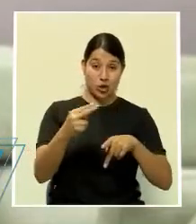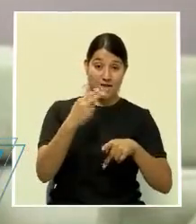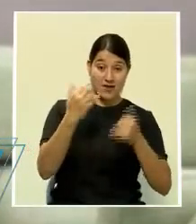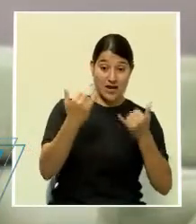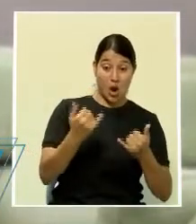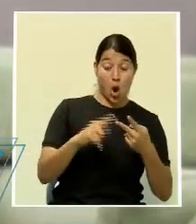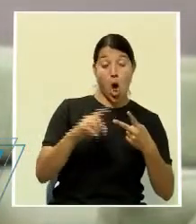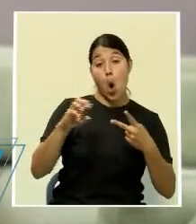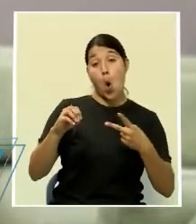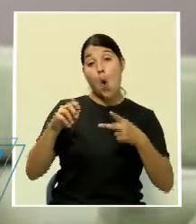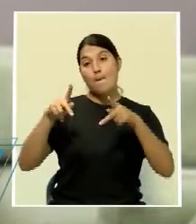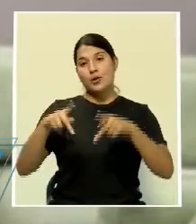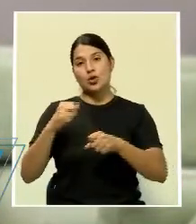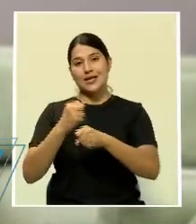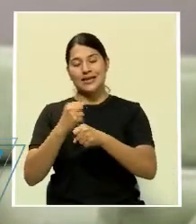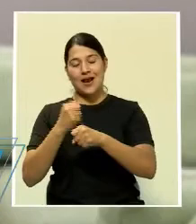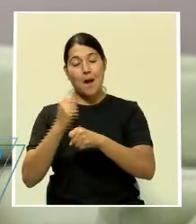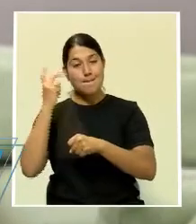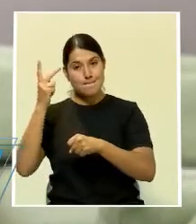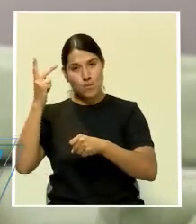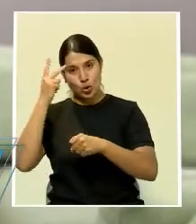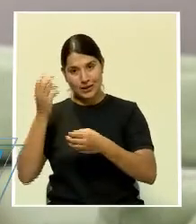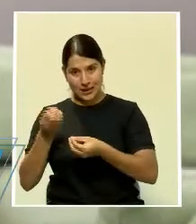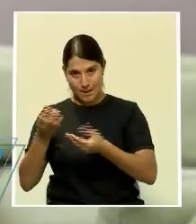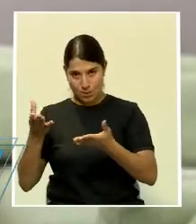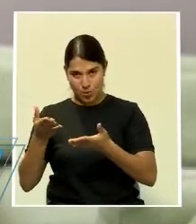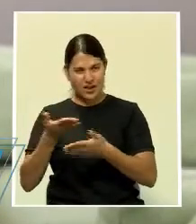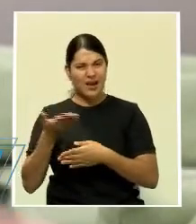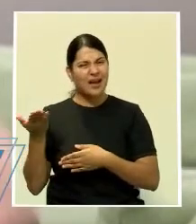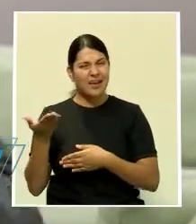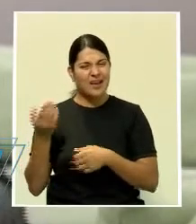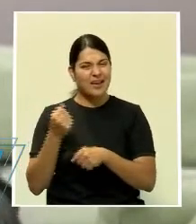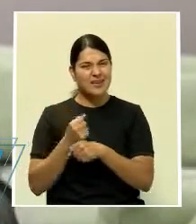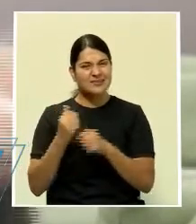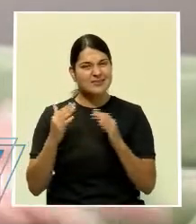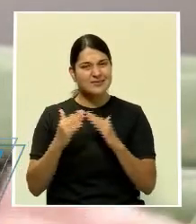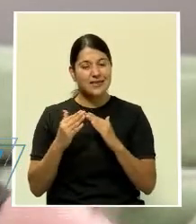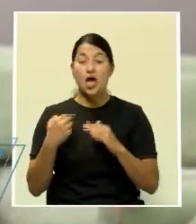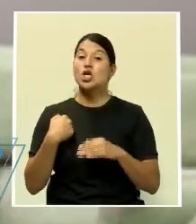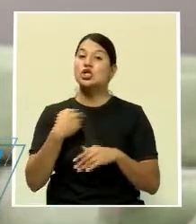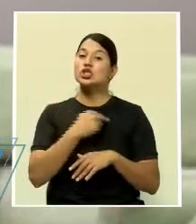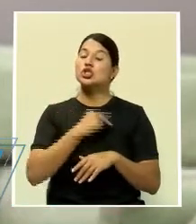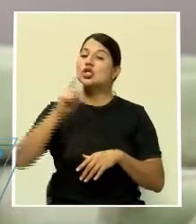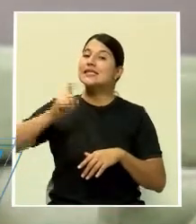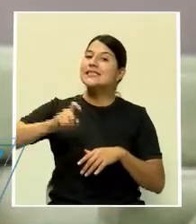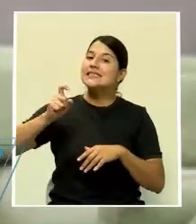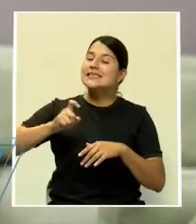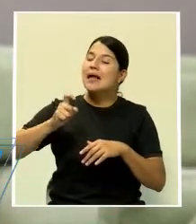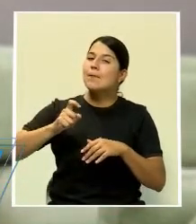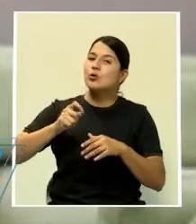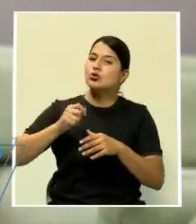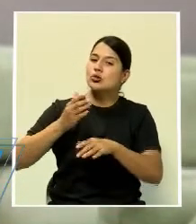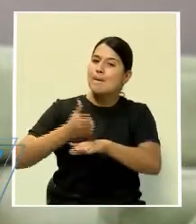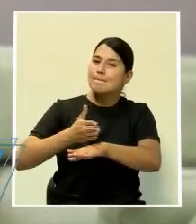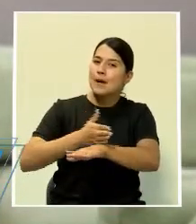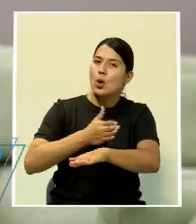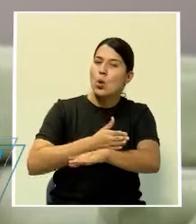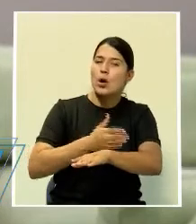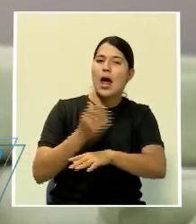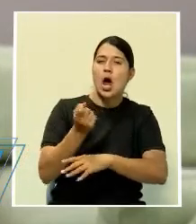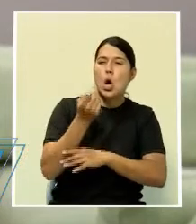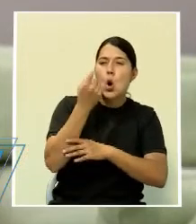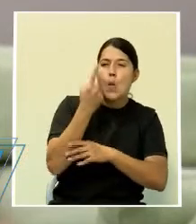o los propios personas que investigan, y es que necesitamos reforzar, ¿verdad?, la